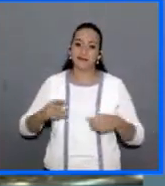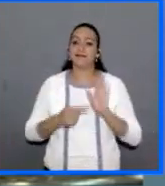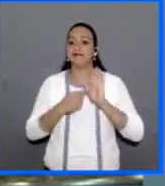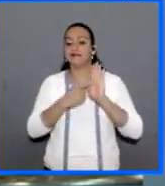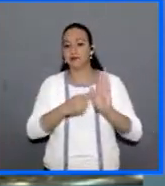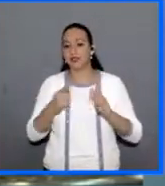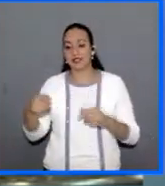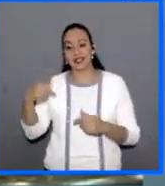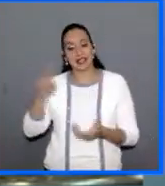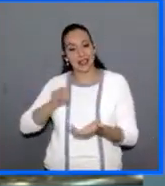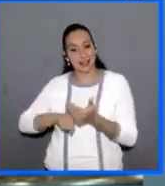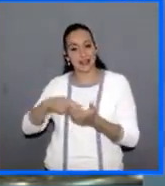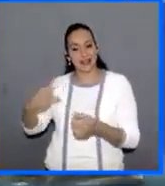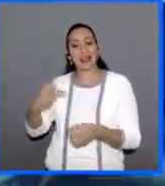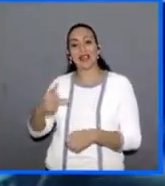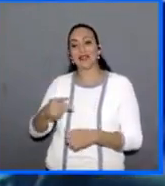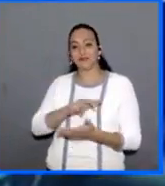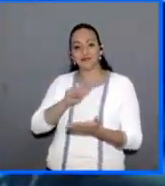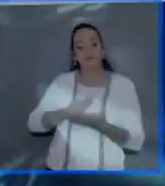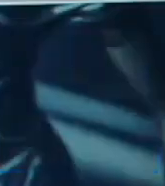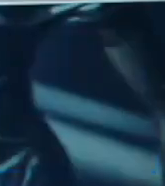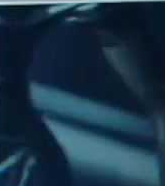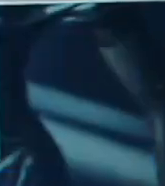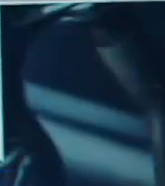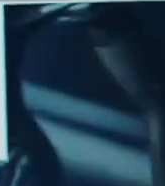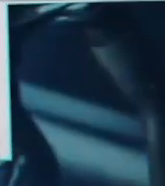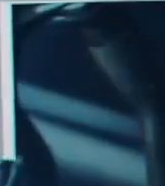normatividad democrática.